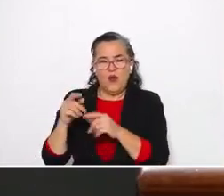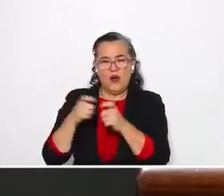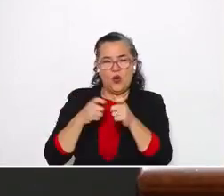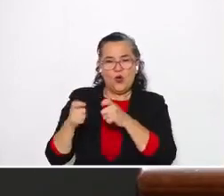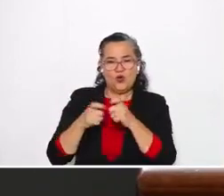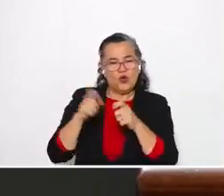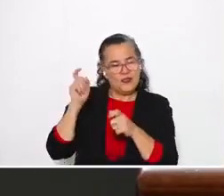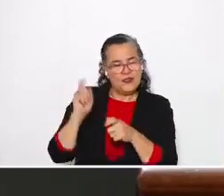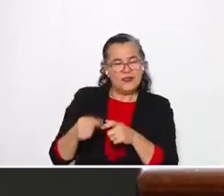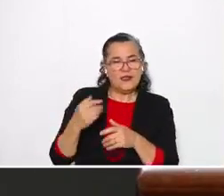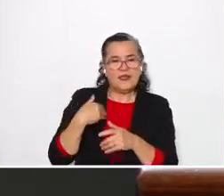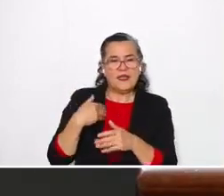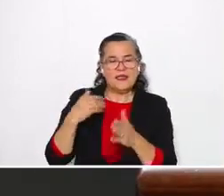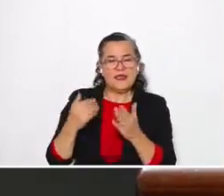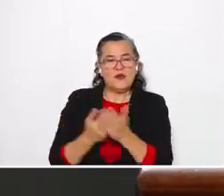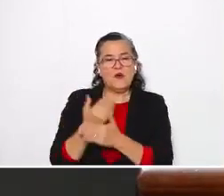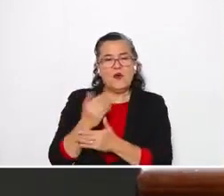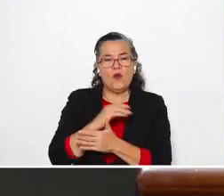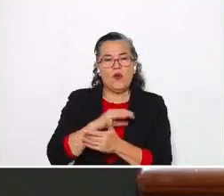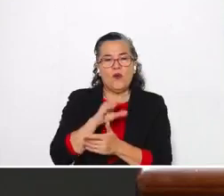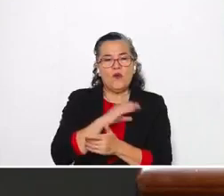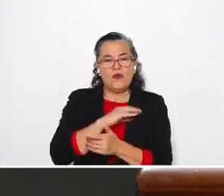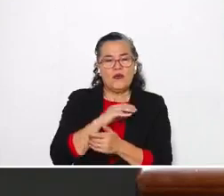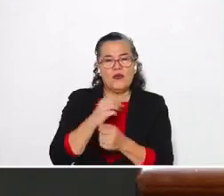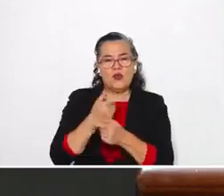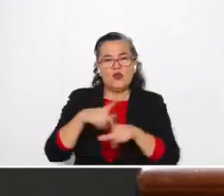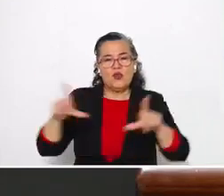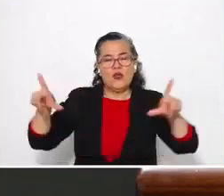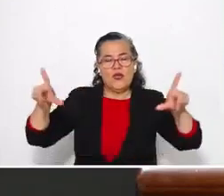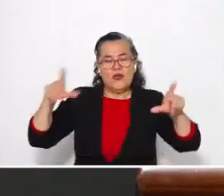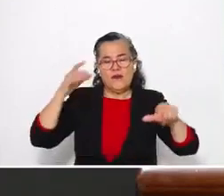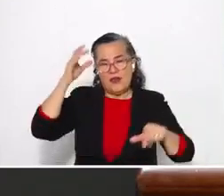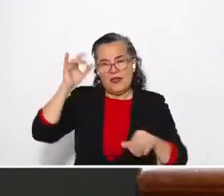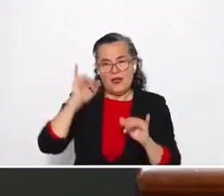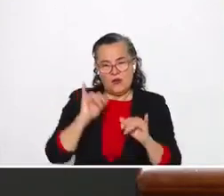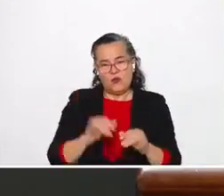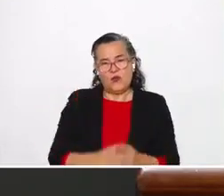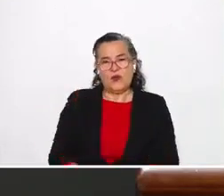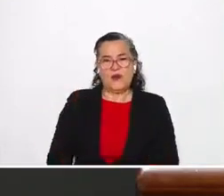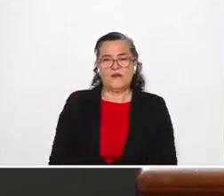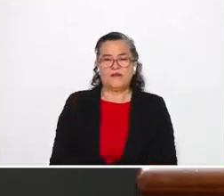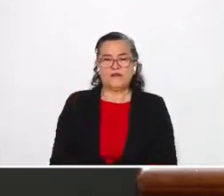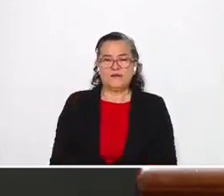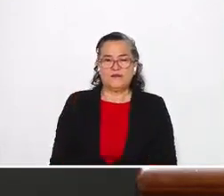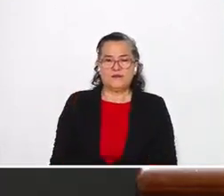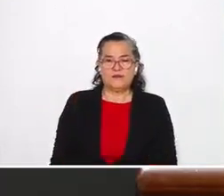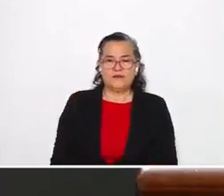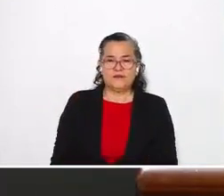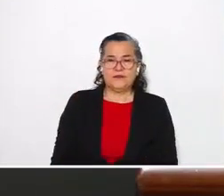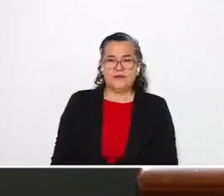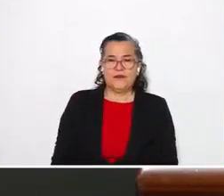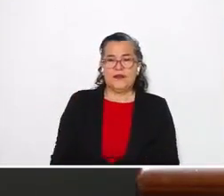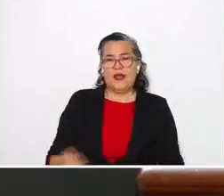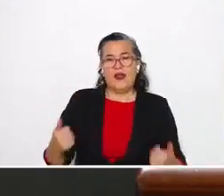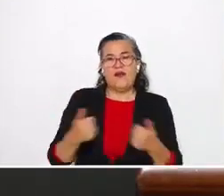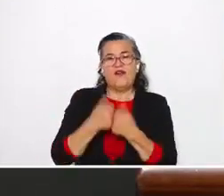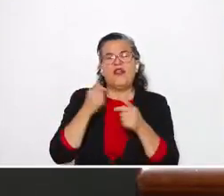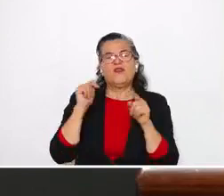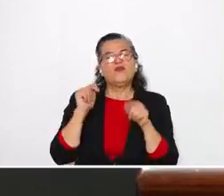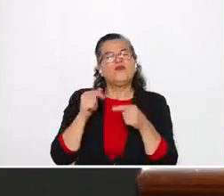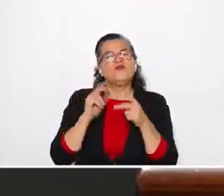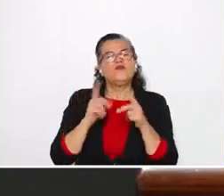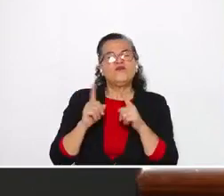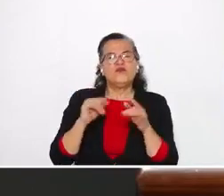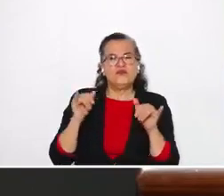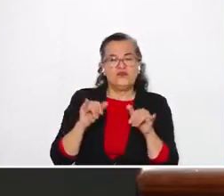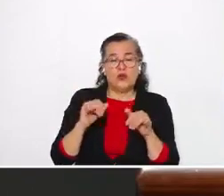tener sobre este nuevo comportamiento liberal de la cultura. El reto aquí es que, en tanto